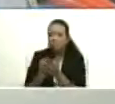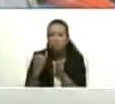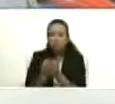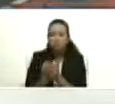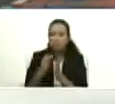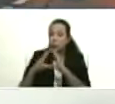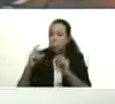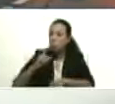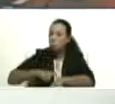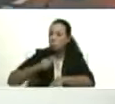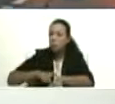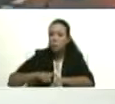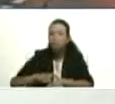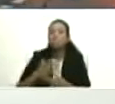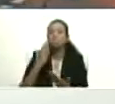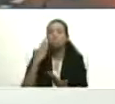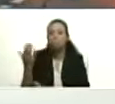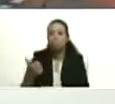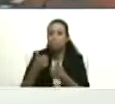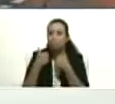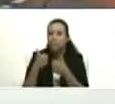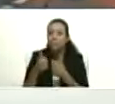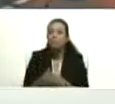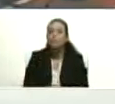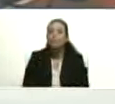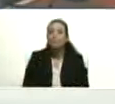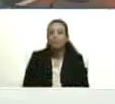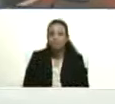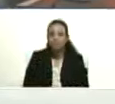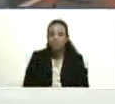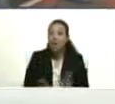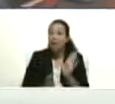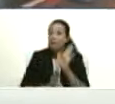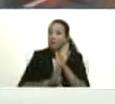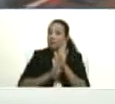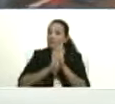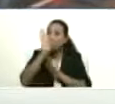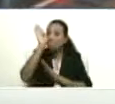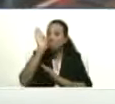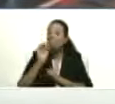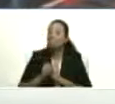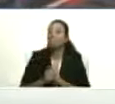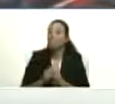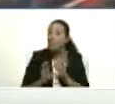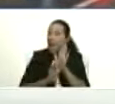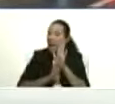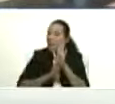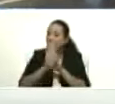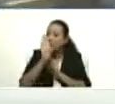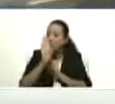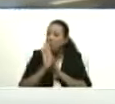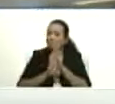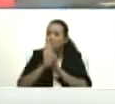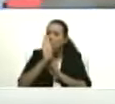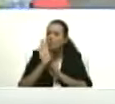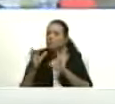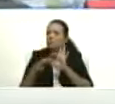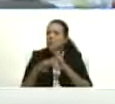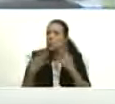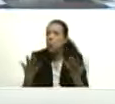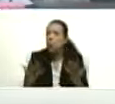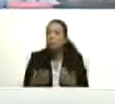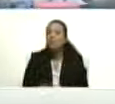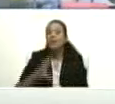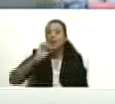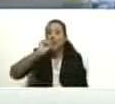en todo momento con la República Popular China. Avanzando y avanzando el hermanamiento de